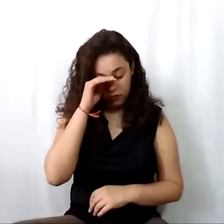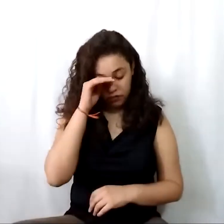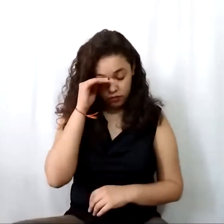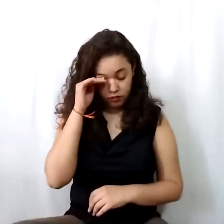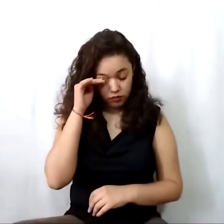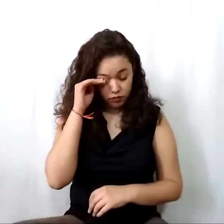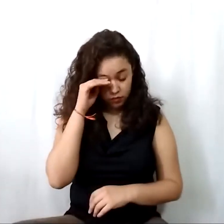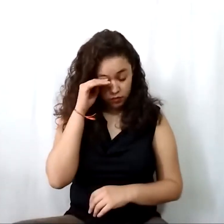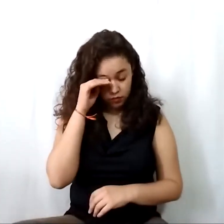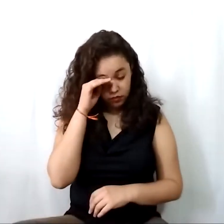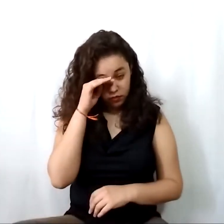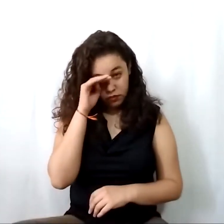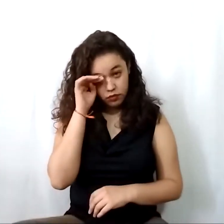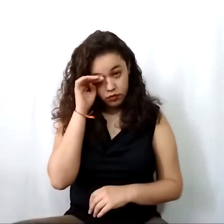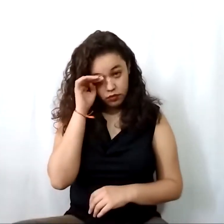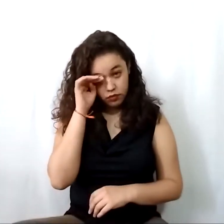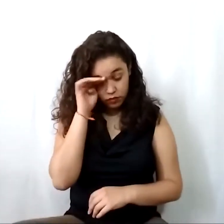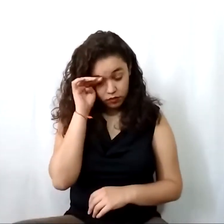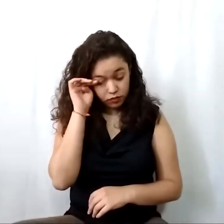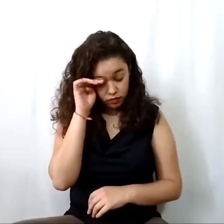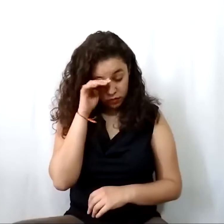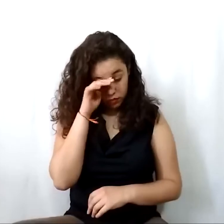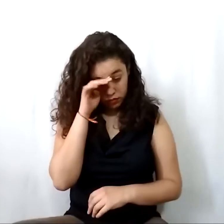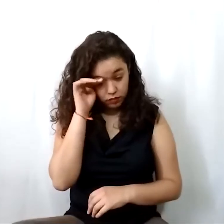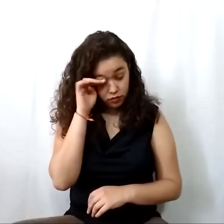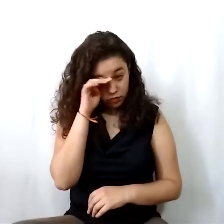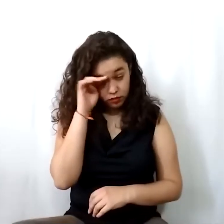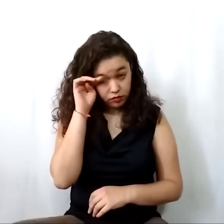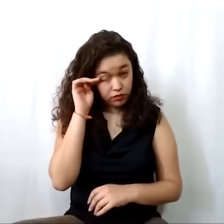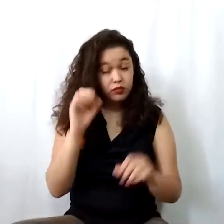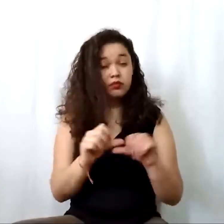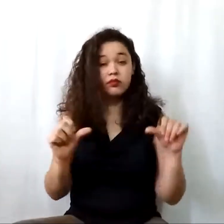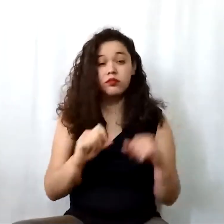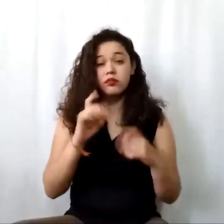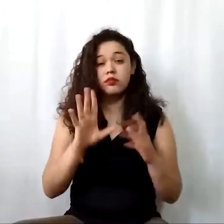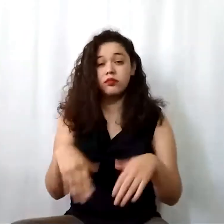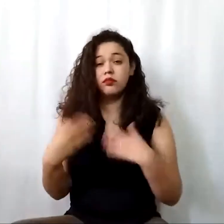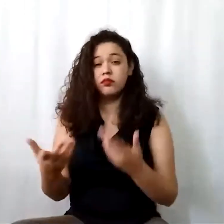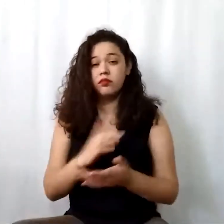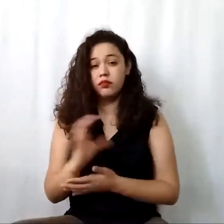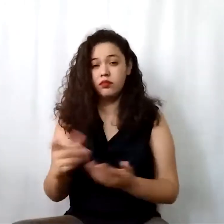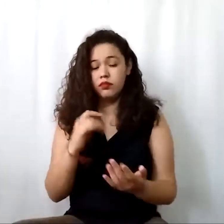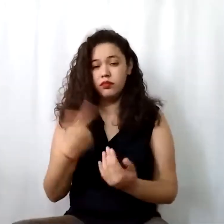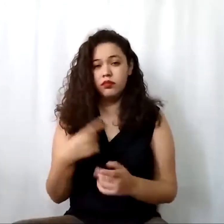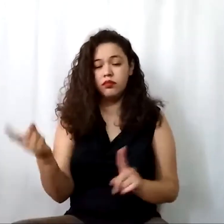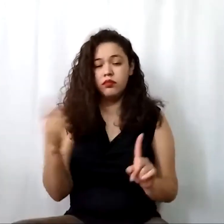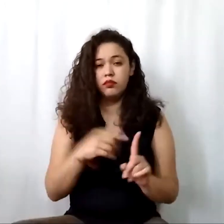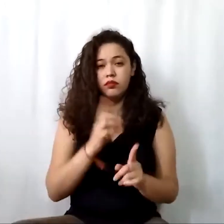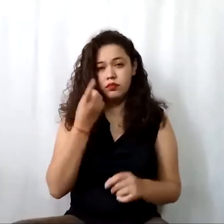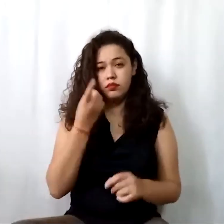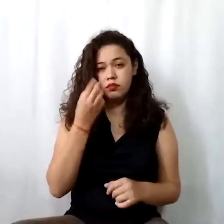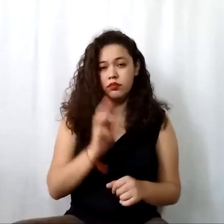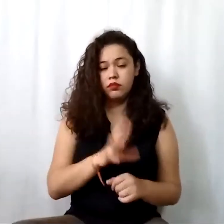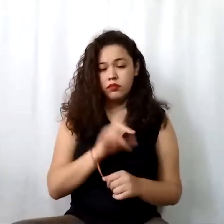el área de contabilidad, que también se contrata externamente, le reporta directamente a la dirección. Igual ahí se podría poner o